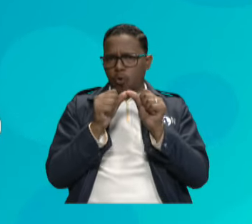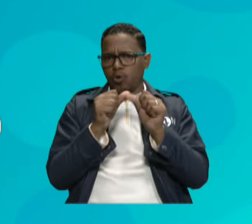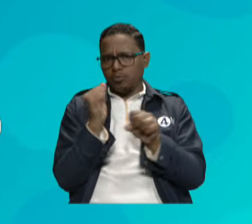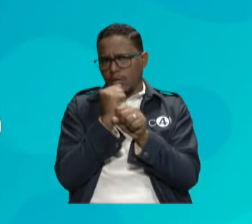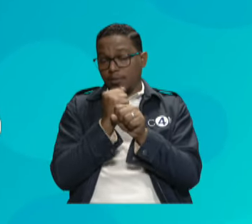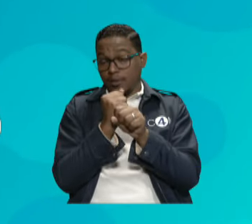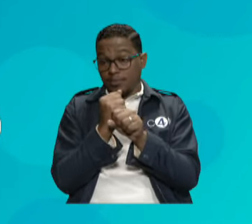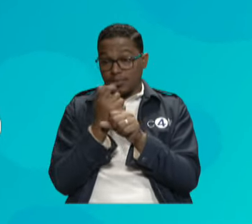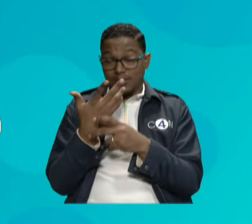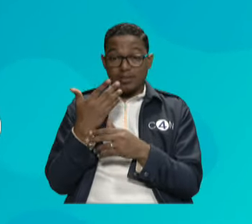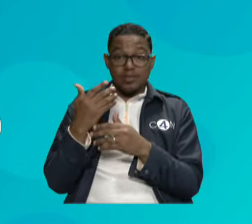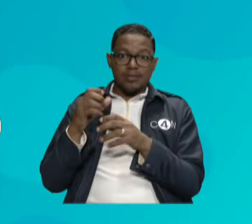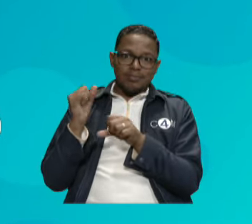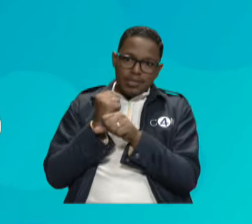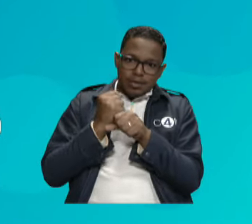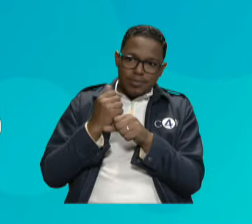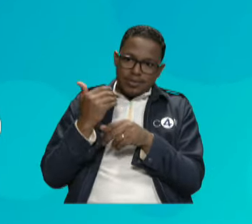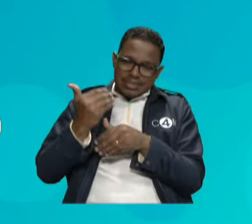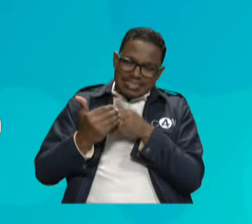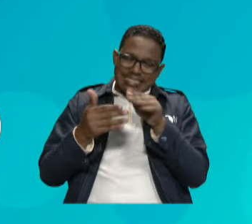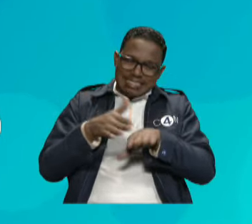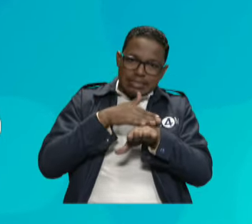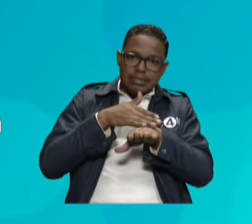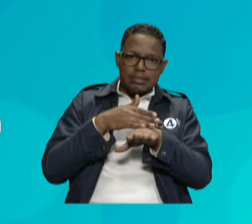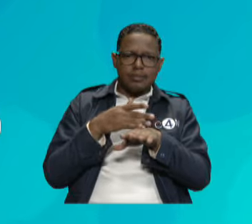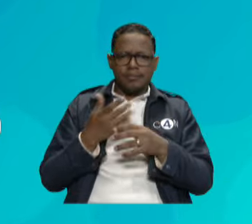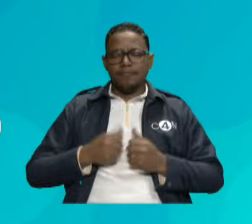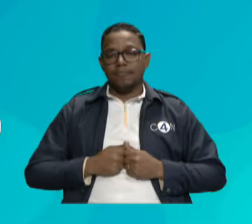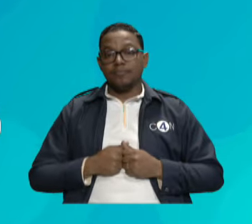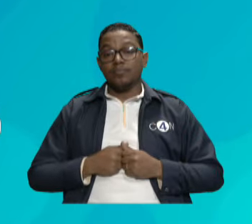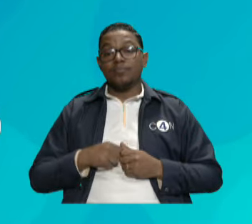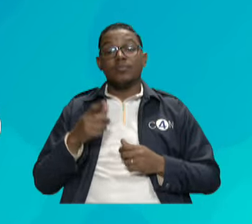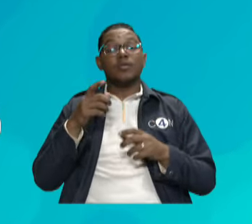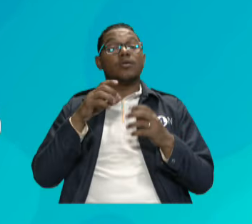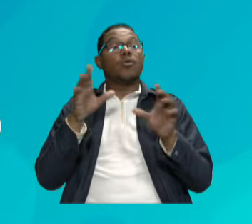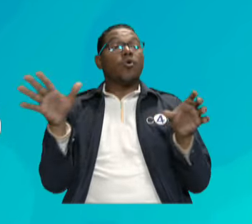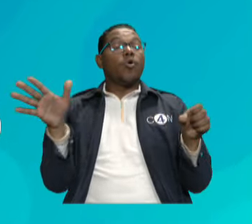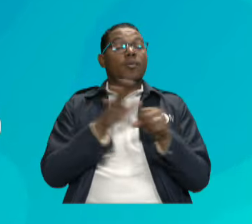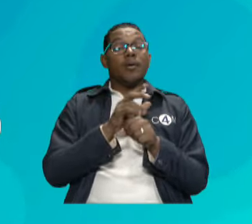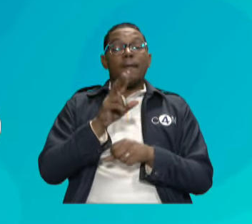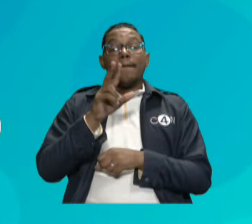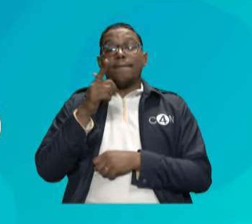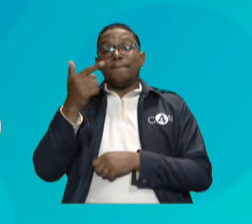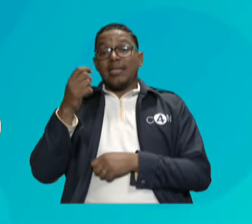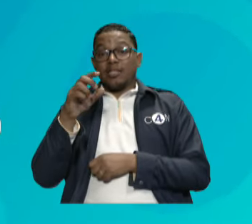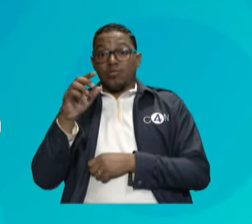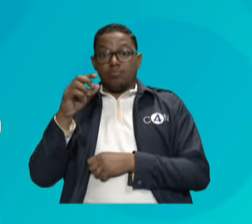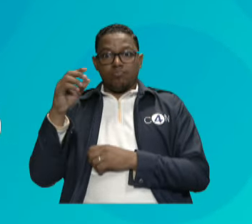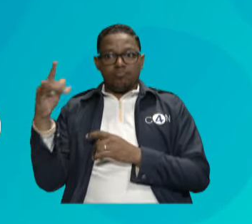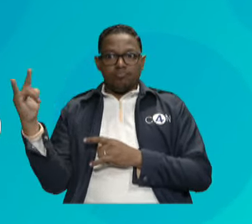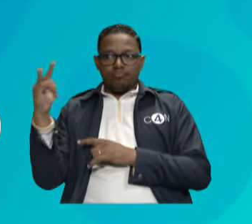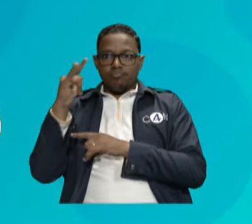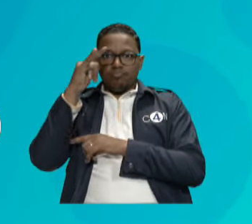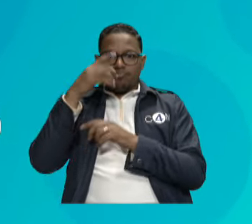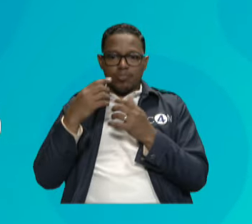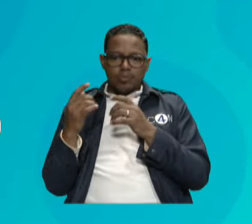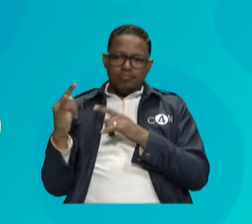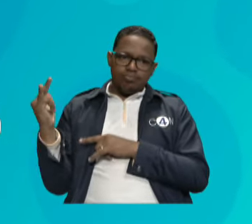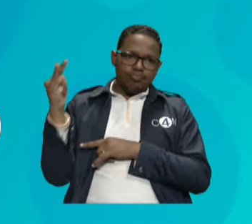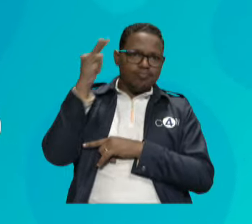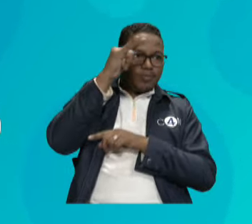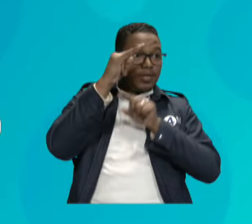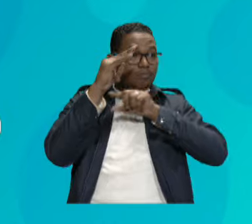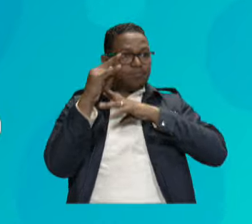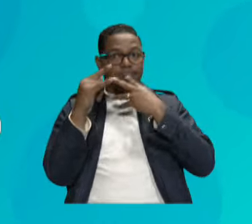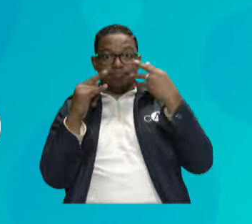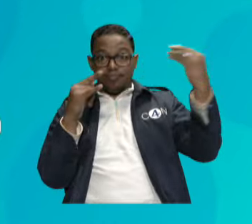reiniciado lentamente y se encuentran en modo de recuperación. Un total de 21 vuelos de ida y unos 24 de llegada han sido cancelados